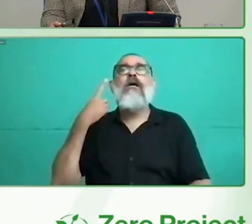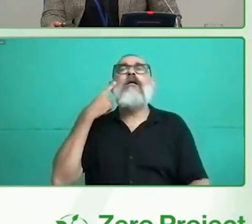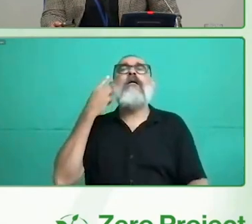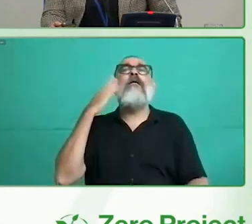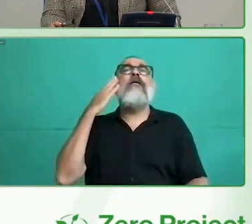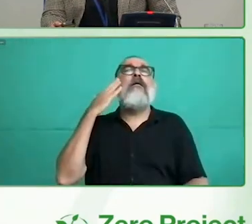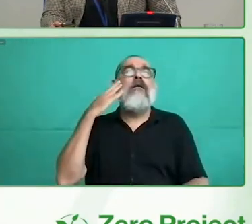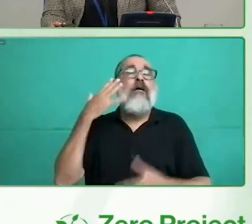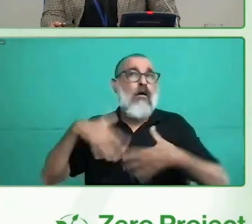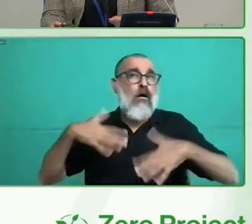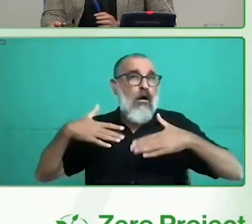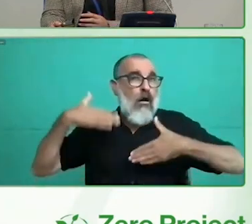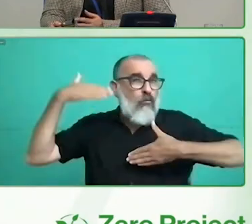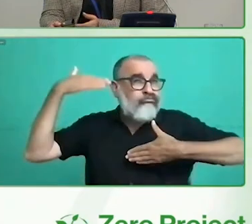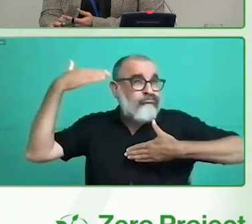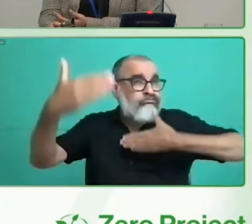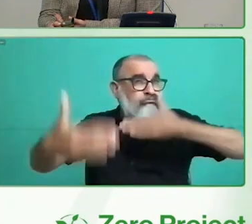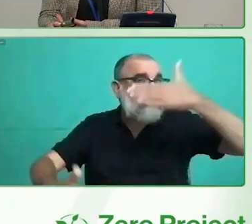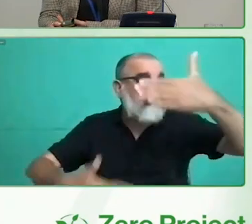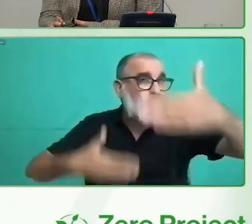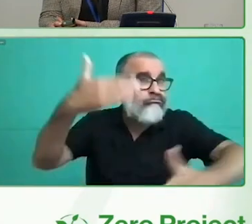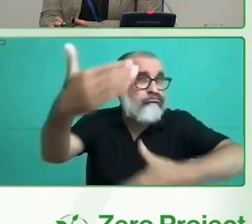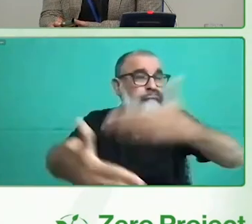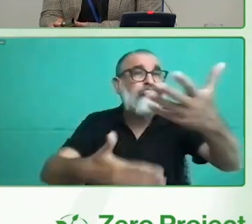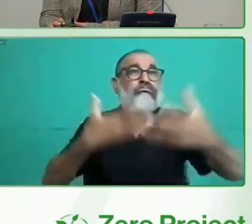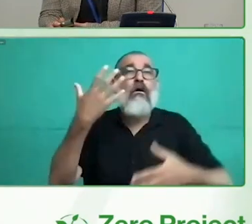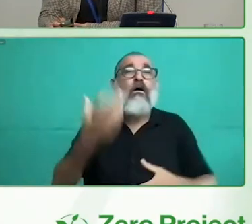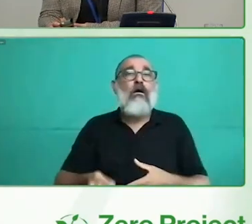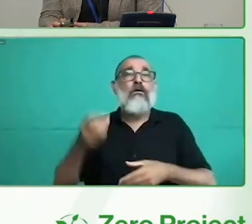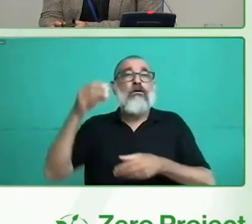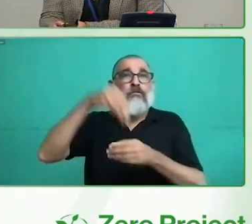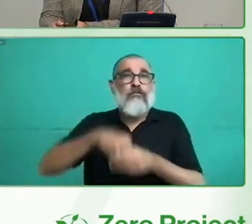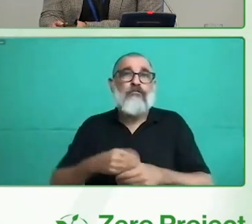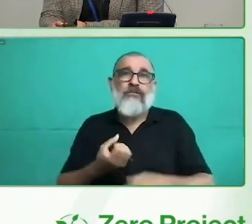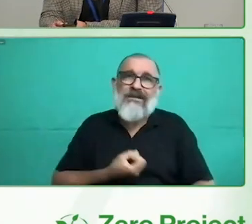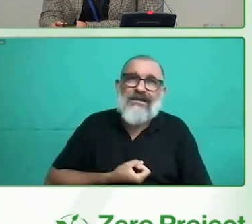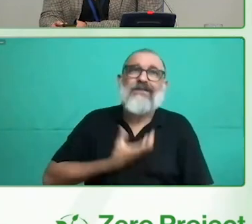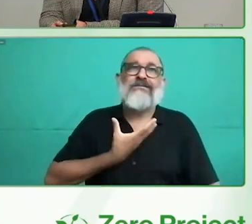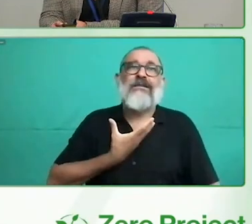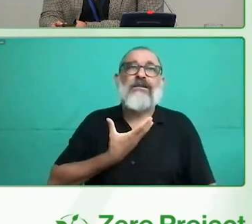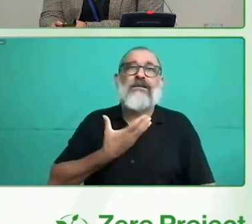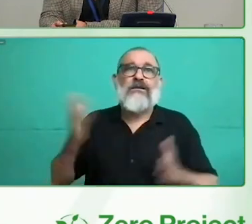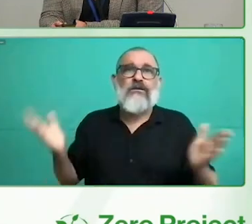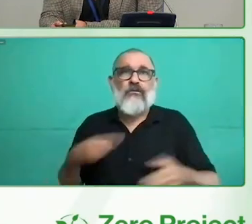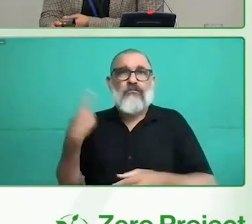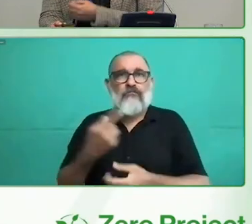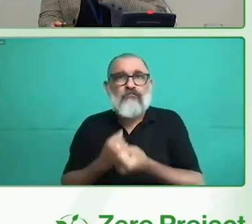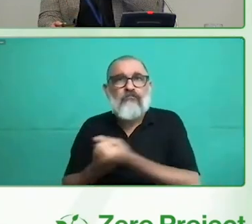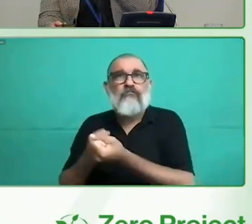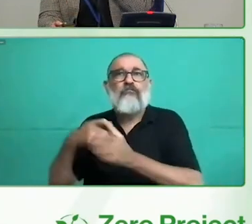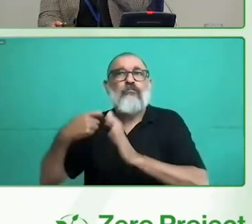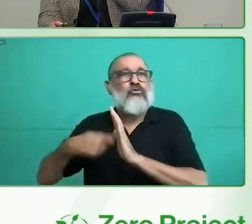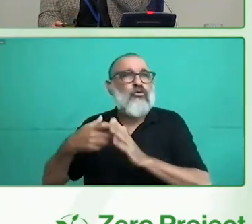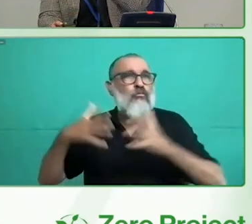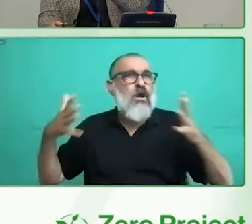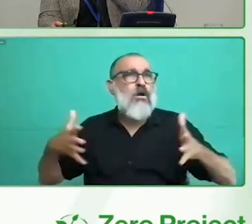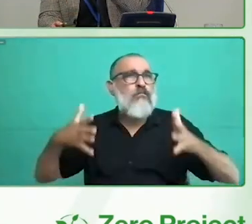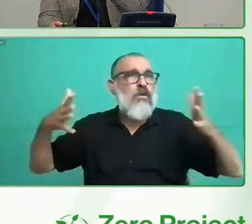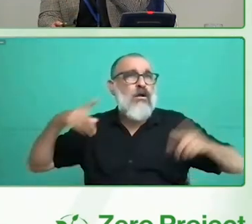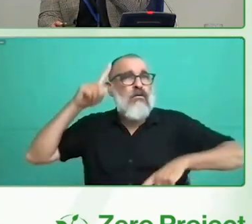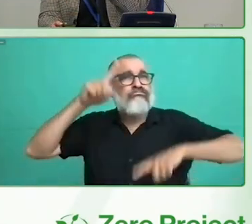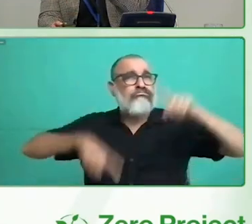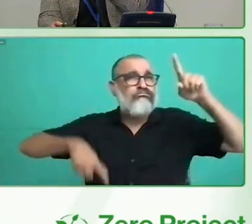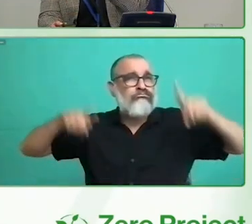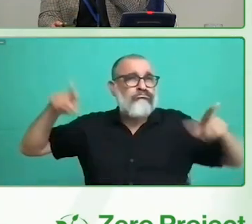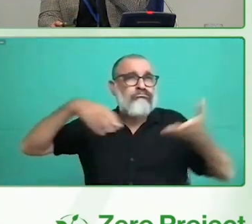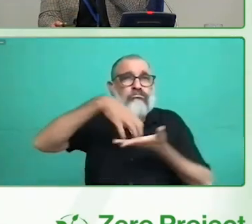el 80% de los proyectos duran más de 3 años, que es la verdad un tiempo importante para el emprendimiento, que